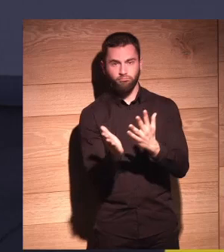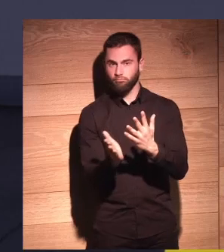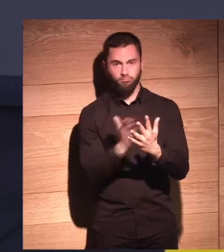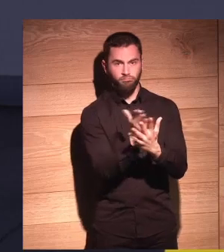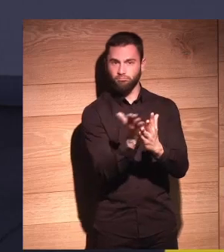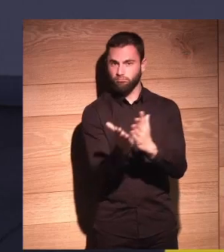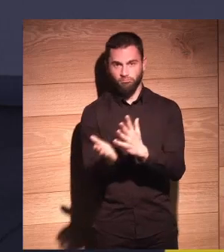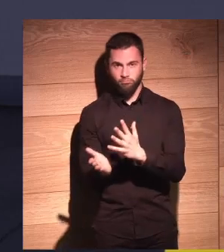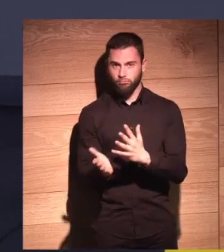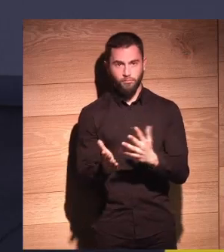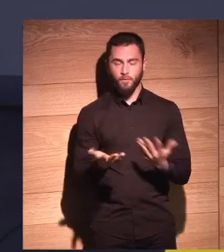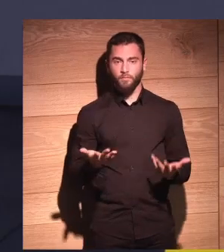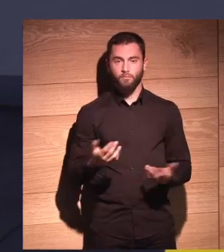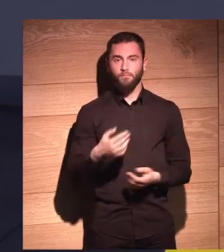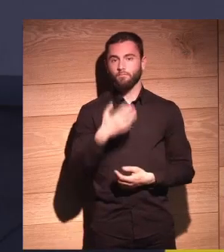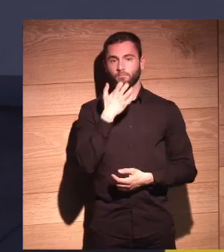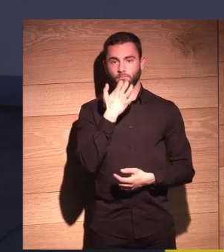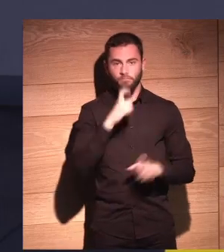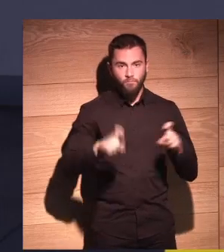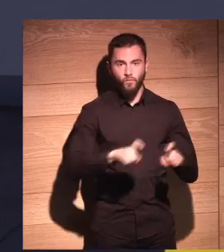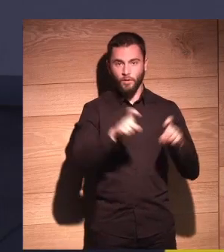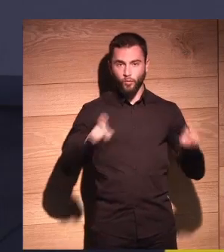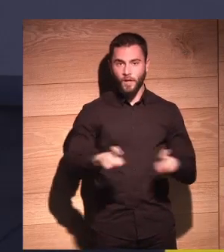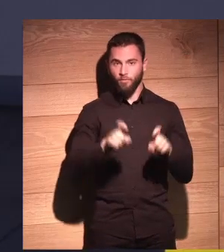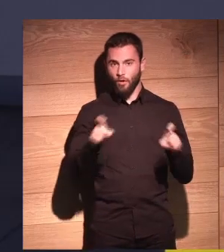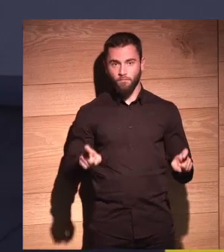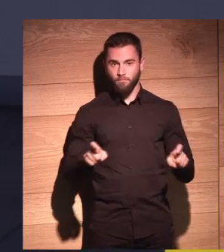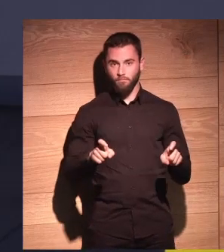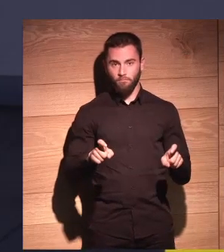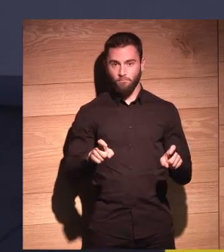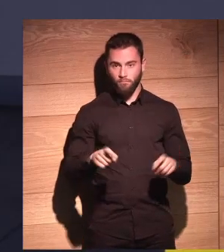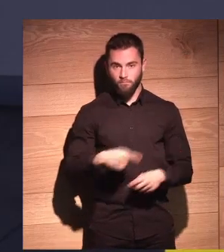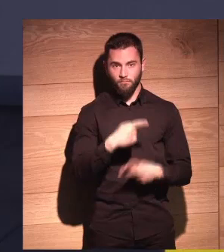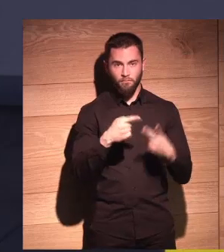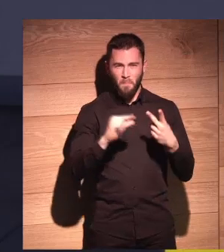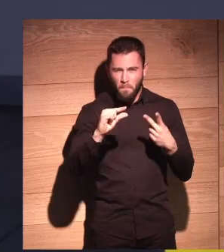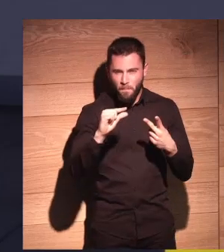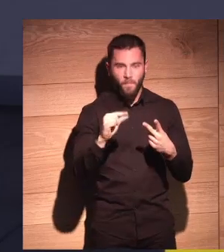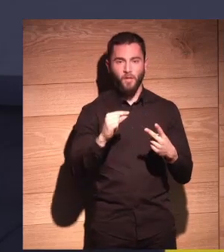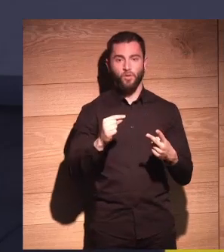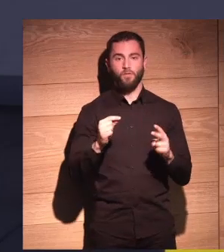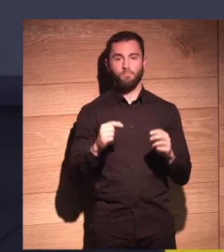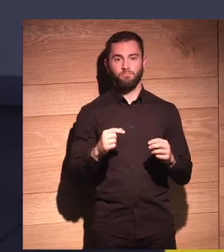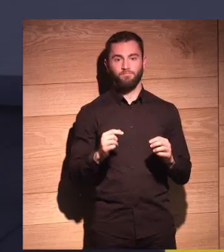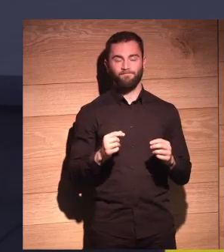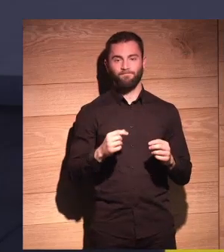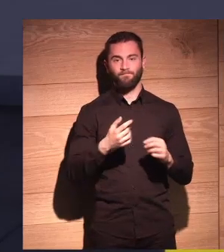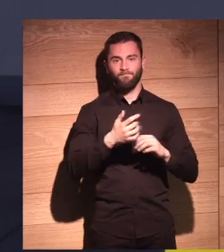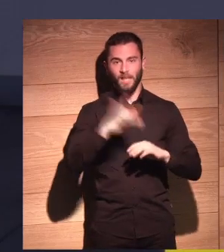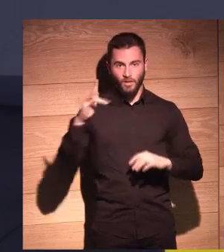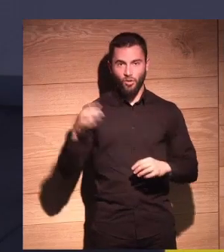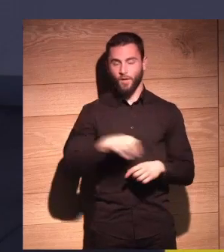disciplinas diferentes, ¿no? En la computación, como he mencionado, en la microelectrónica, en los nuevos